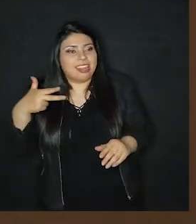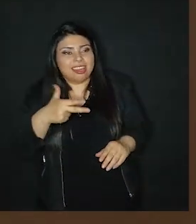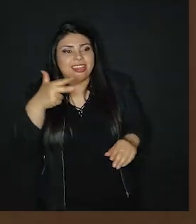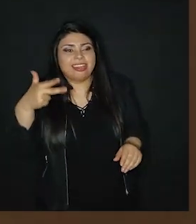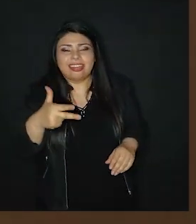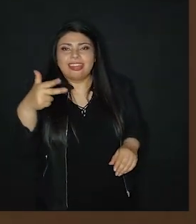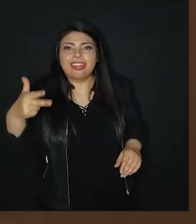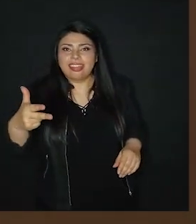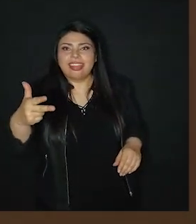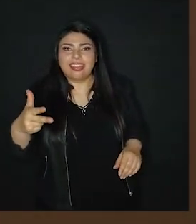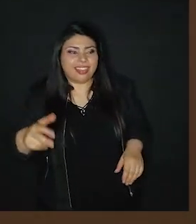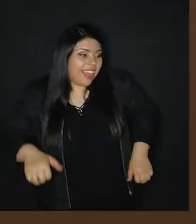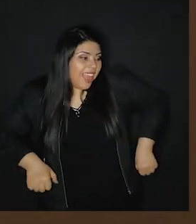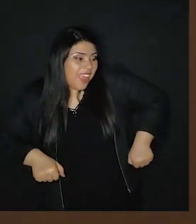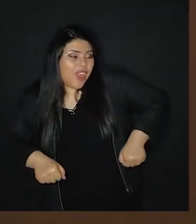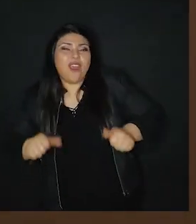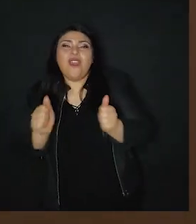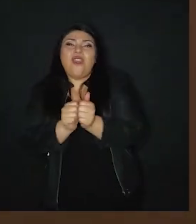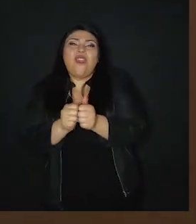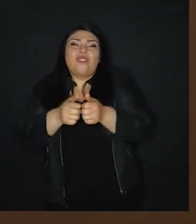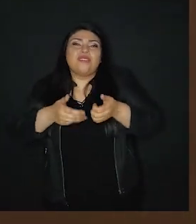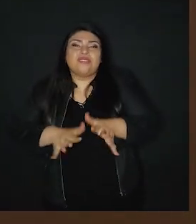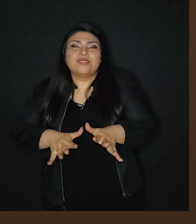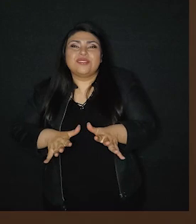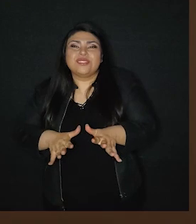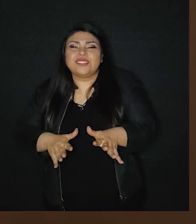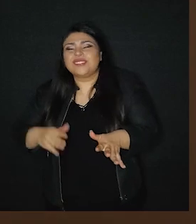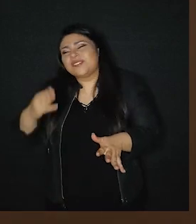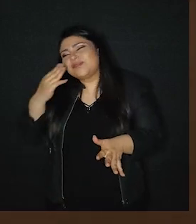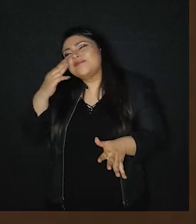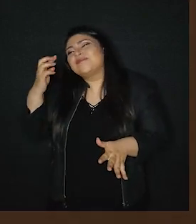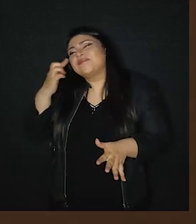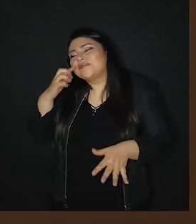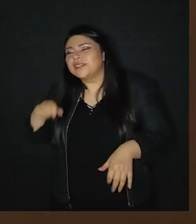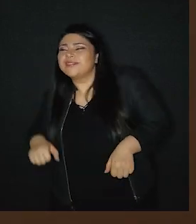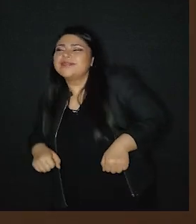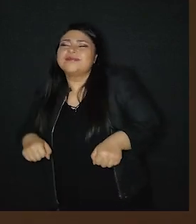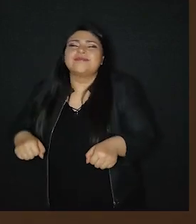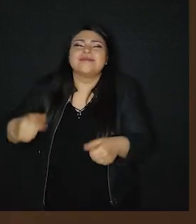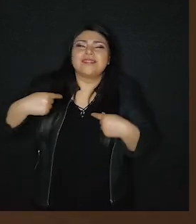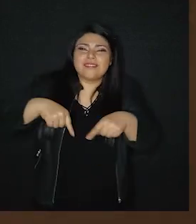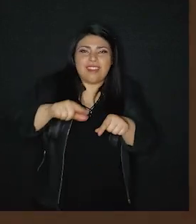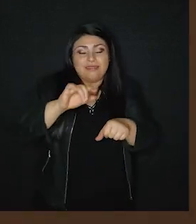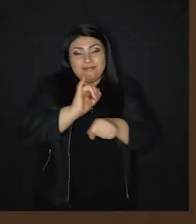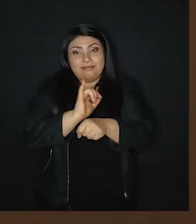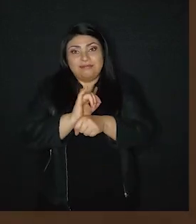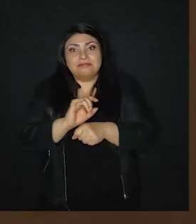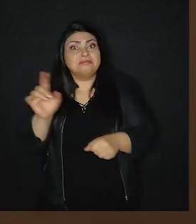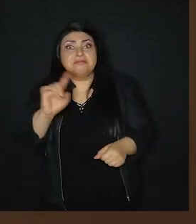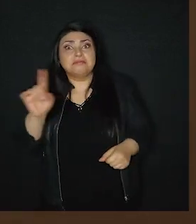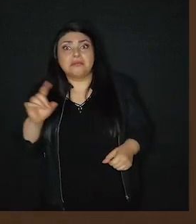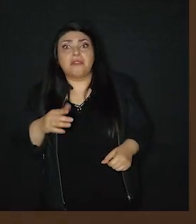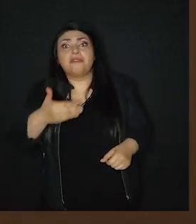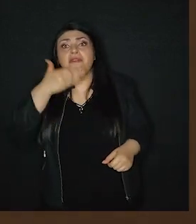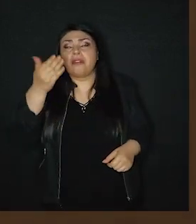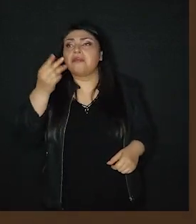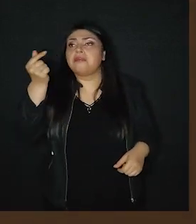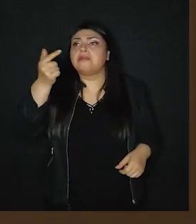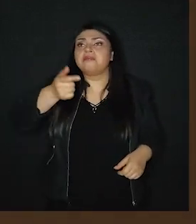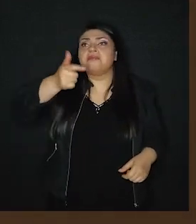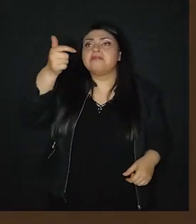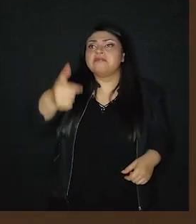ir de la mano junto a nuestros hijos a escuela dominical dentro del templo sino te levantas y prendes el televisor